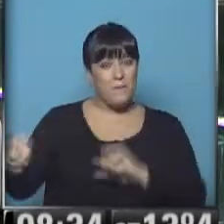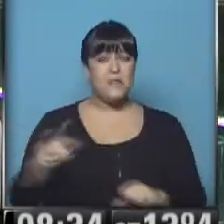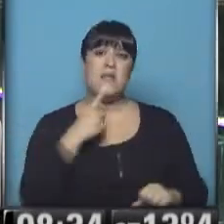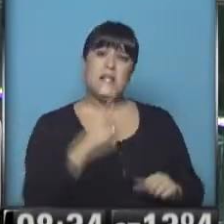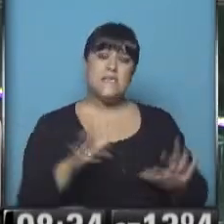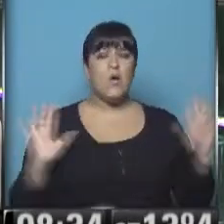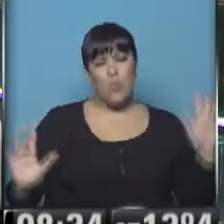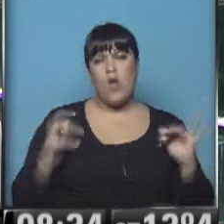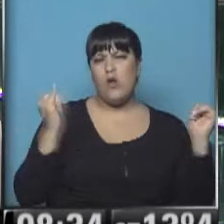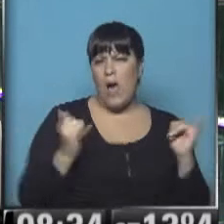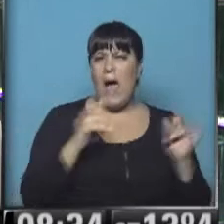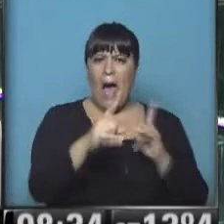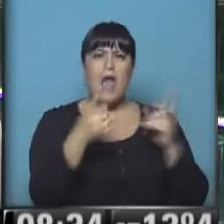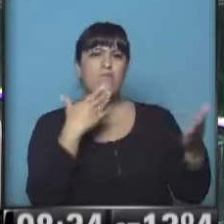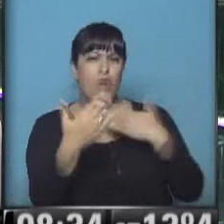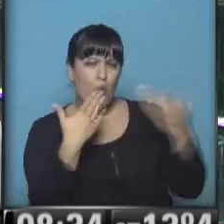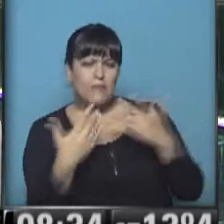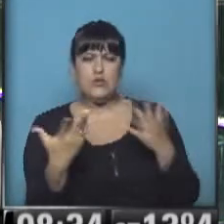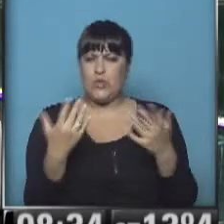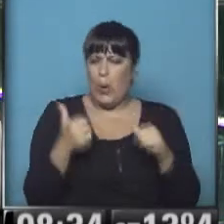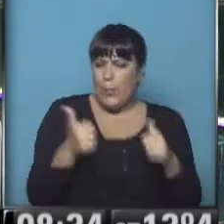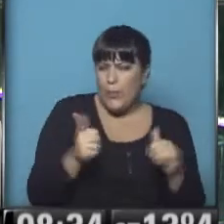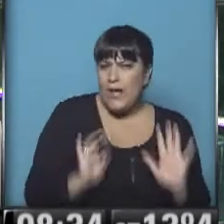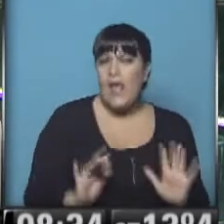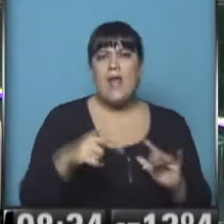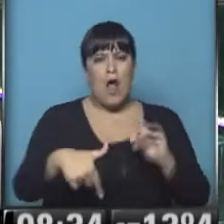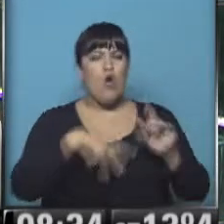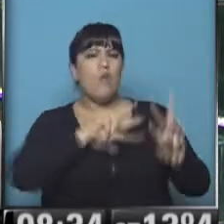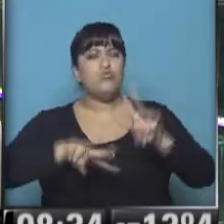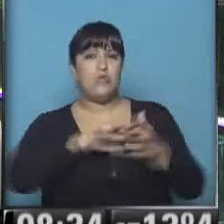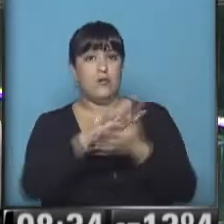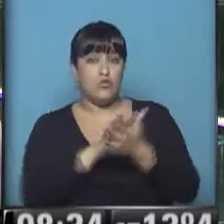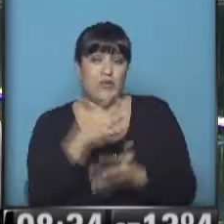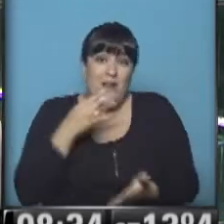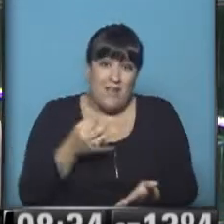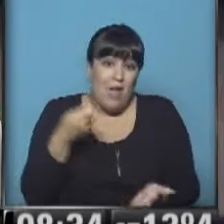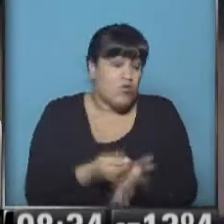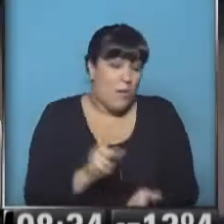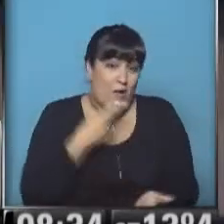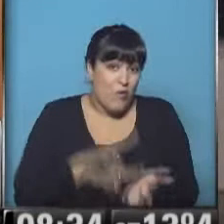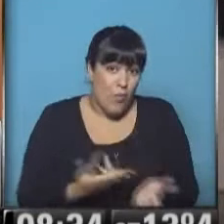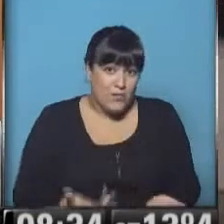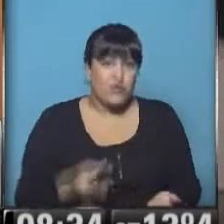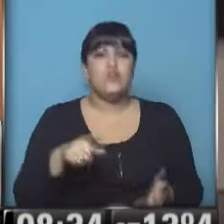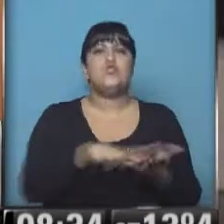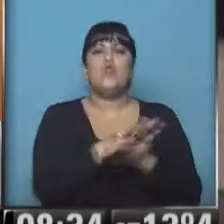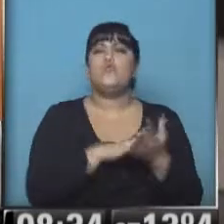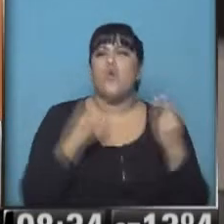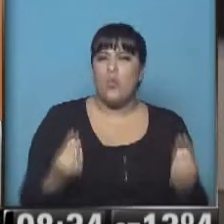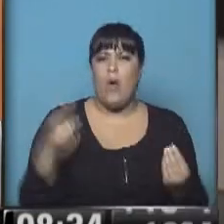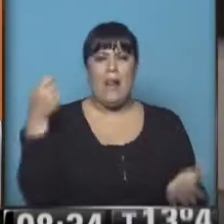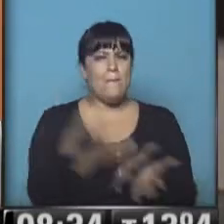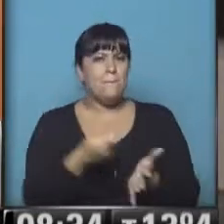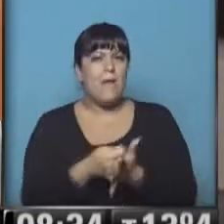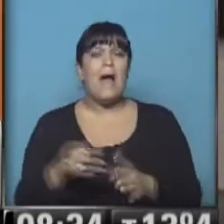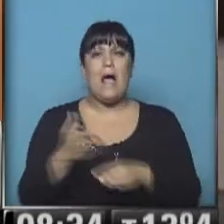bueno tenemos estamos teniendo conversaciones amigables que están buscando una solución real y evadieron impuestos y la solución la solución que sería que paren todo